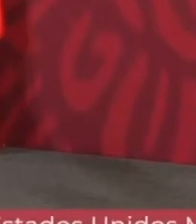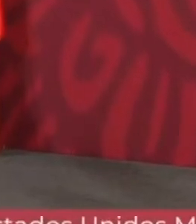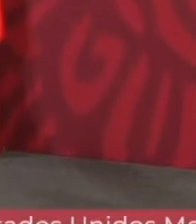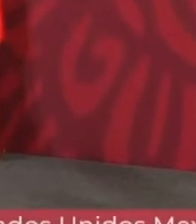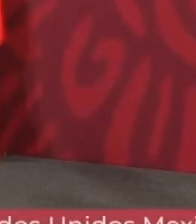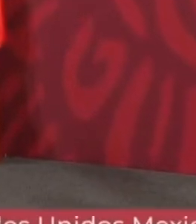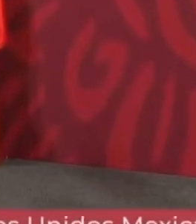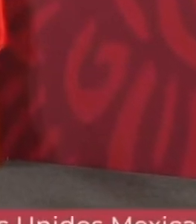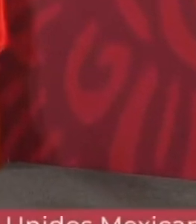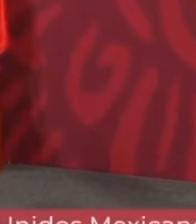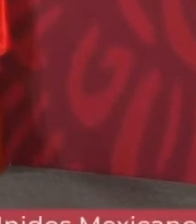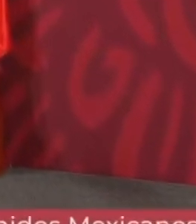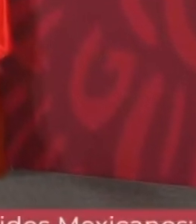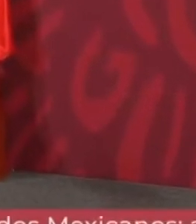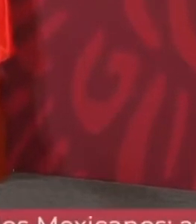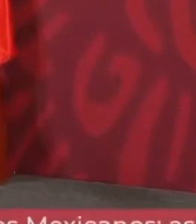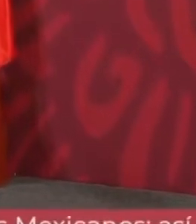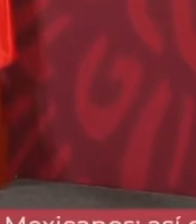proponen